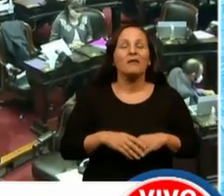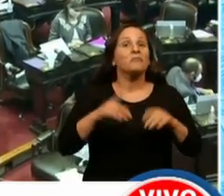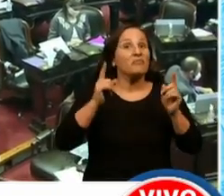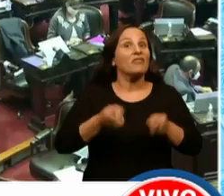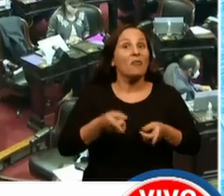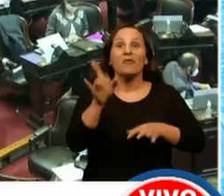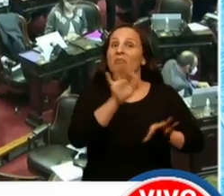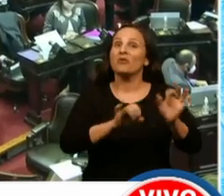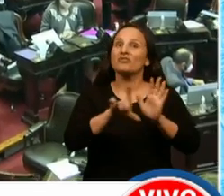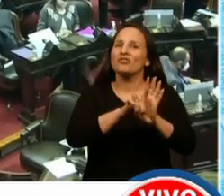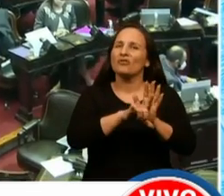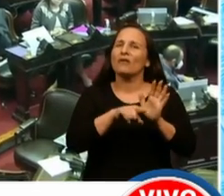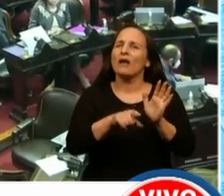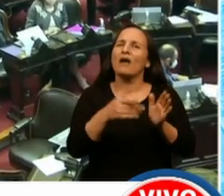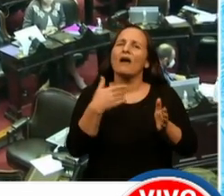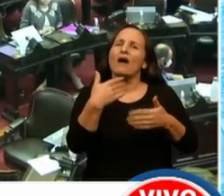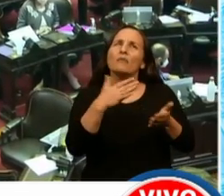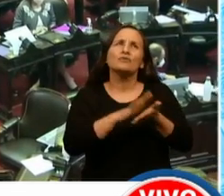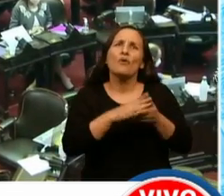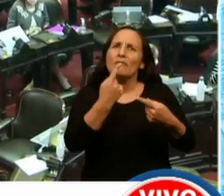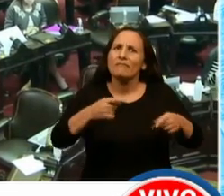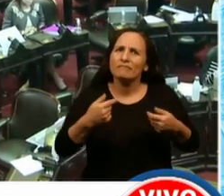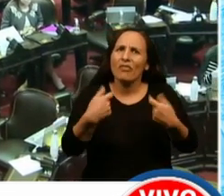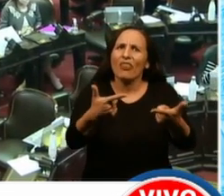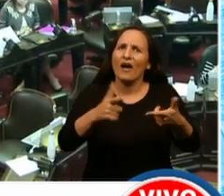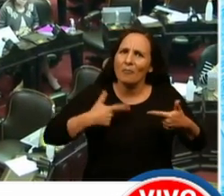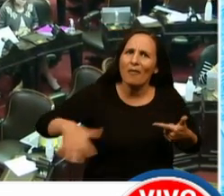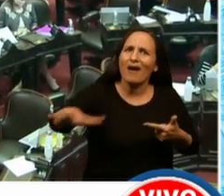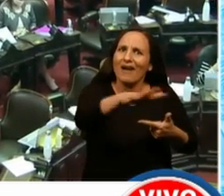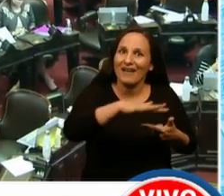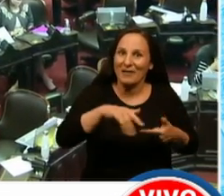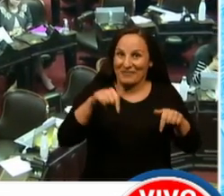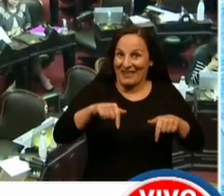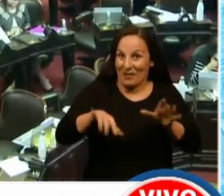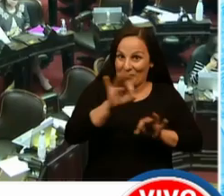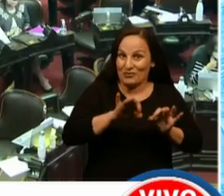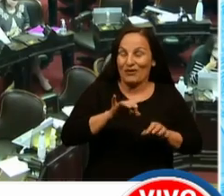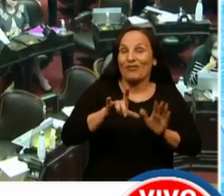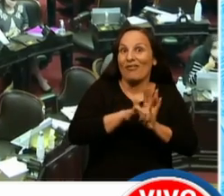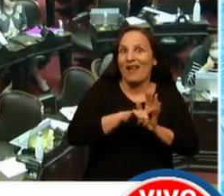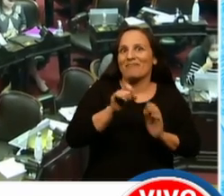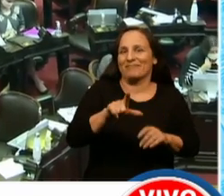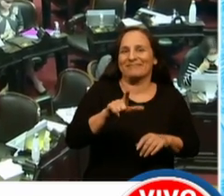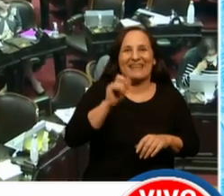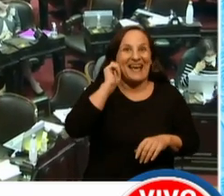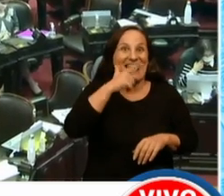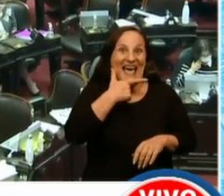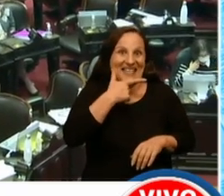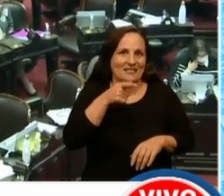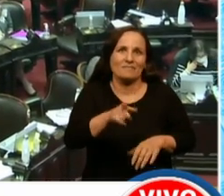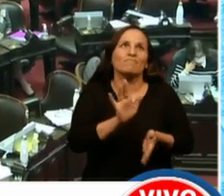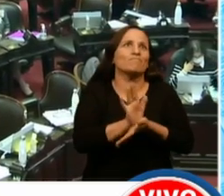el tema de los servicios públicos en este caso la provisión de gas como un derecho